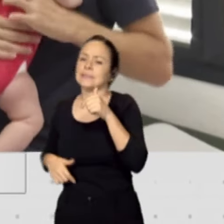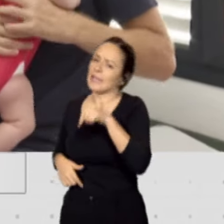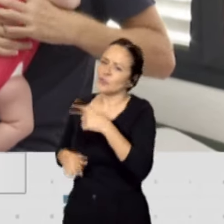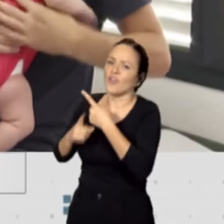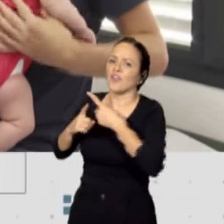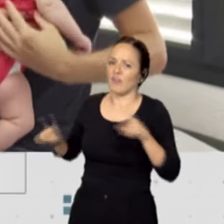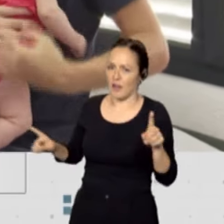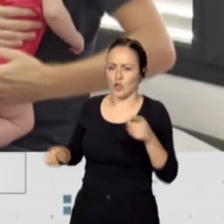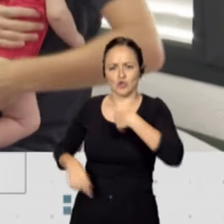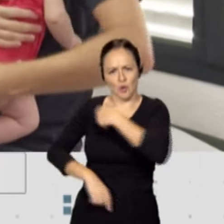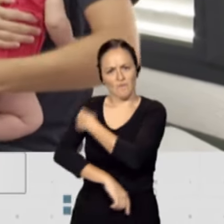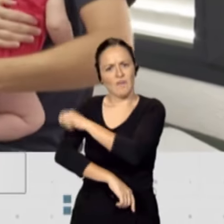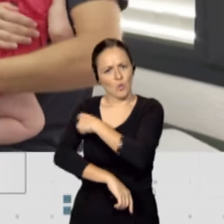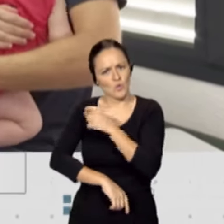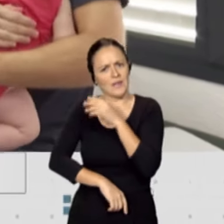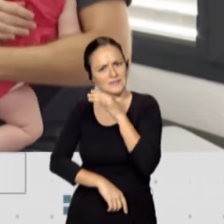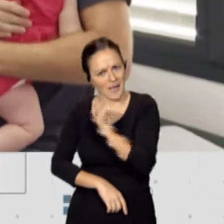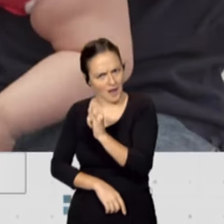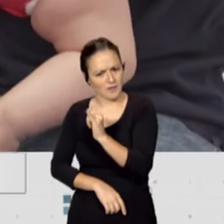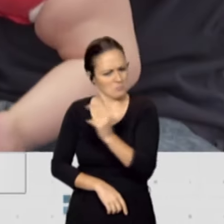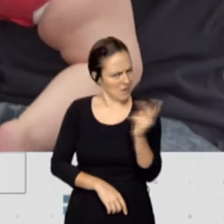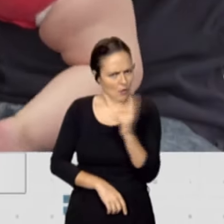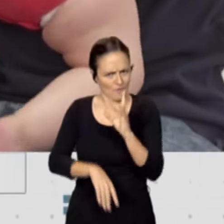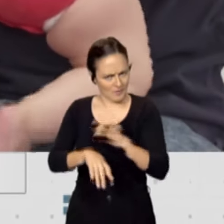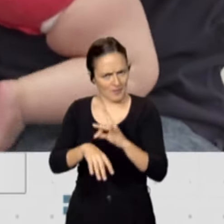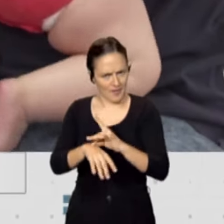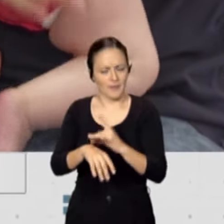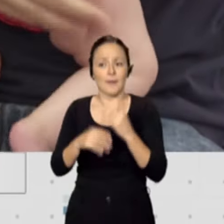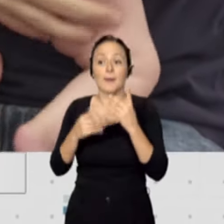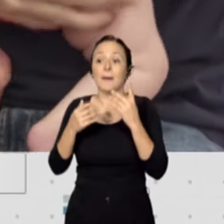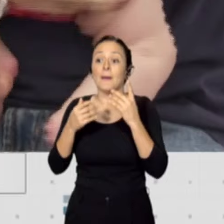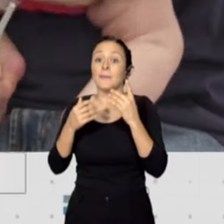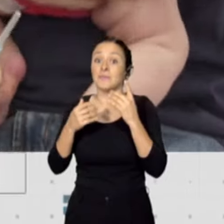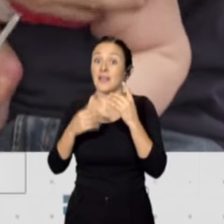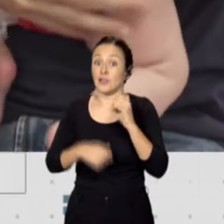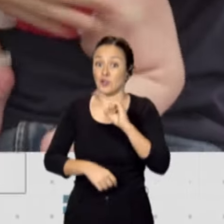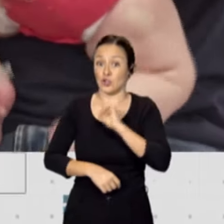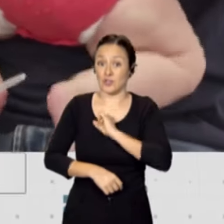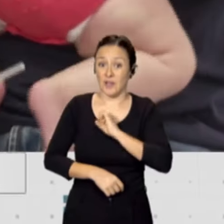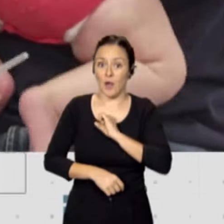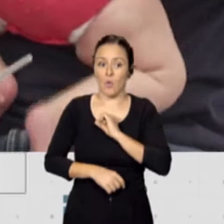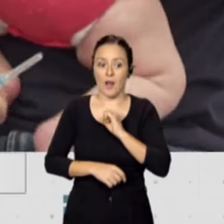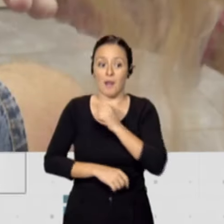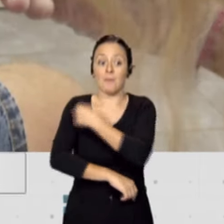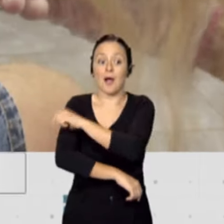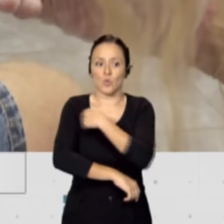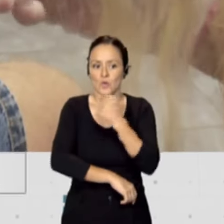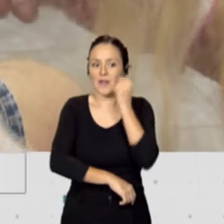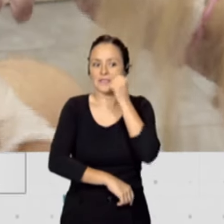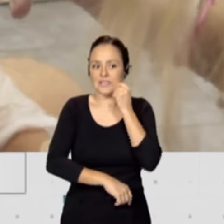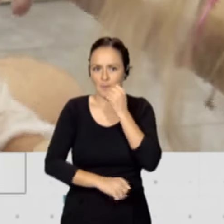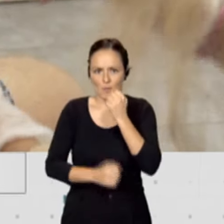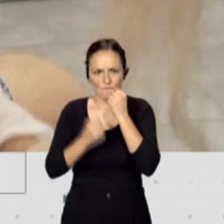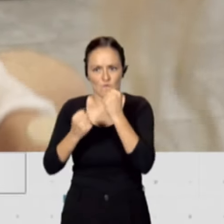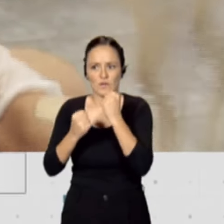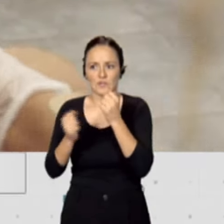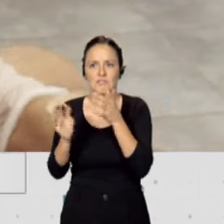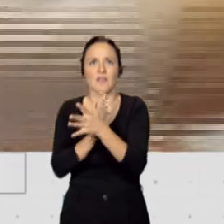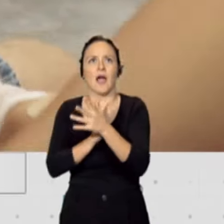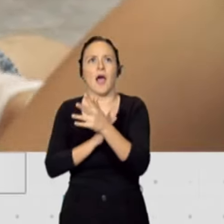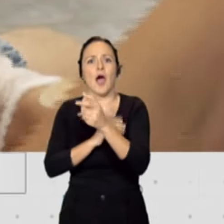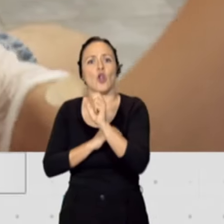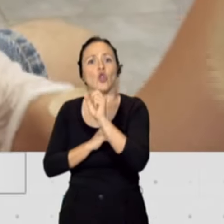tofina tenemos vacuna frente al campión la vacuna del campión es potentísima tiene una inmunidad con dos dosis a los 2 meses perdón